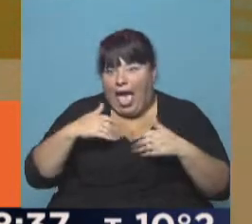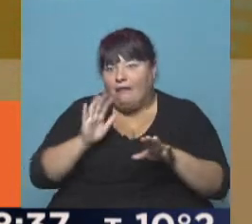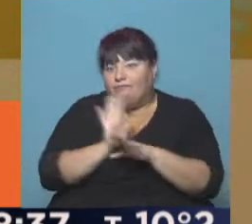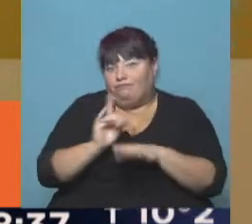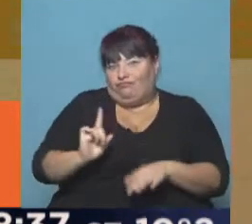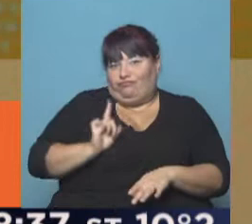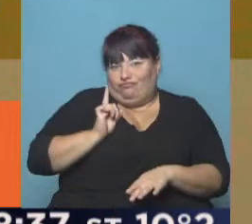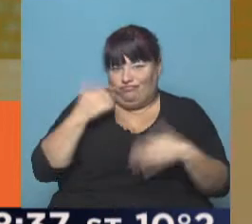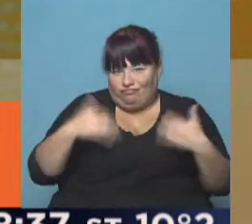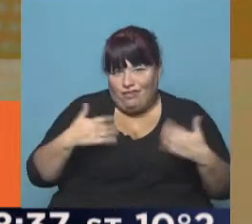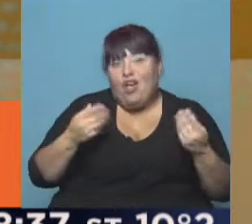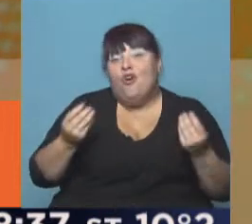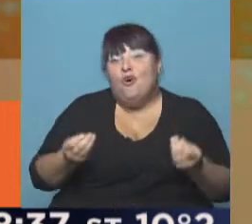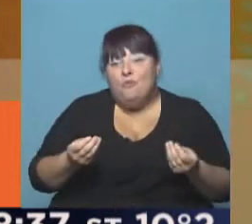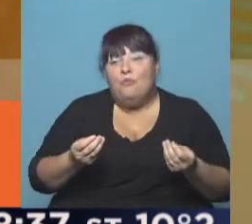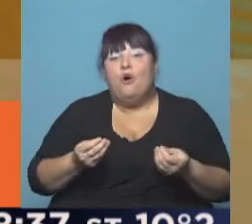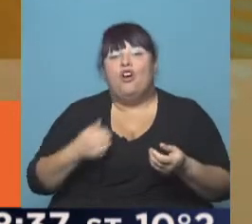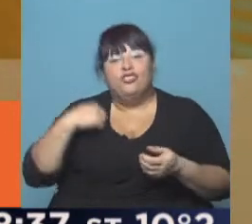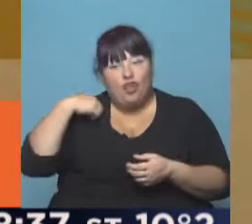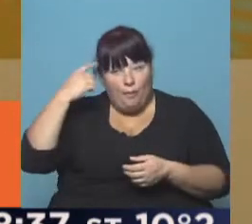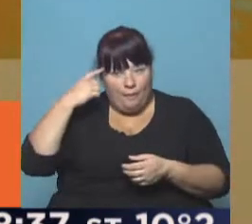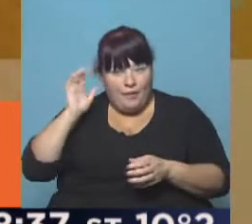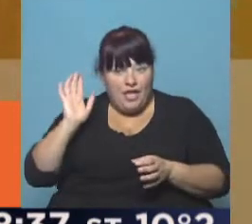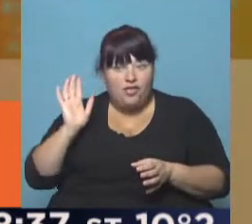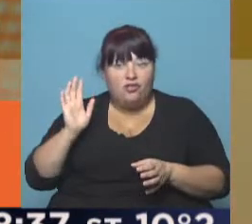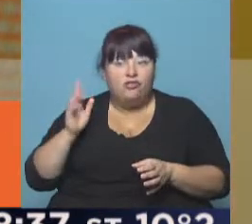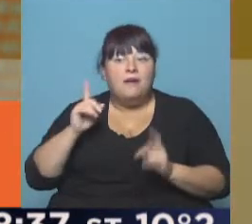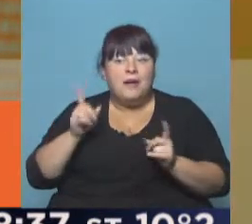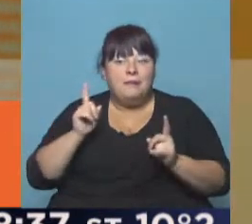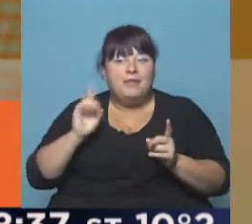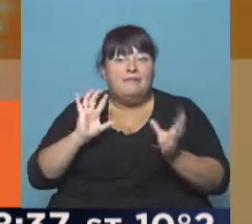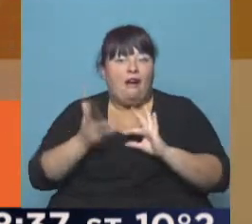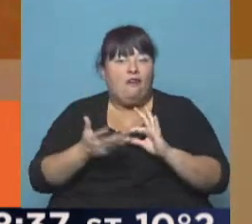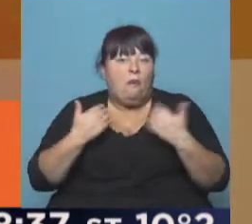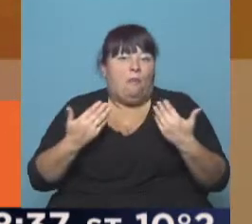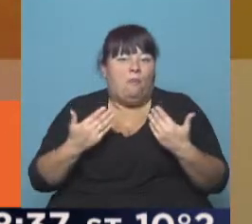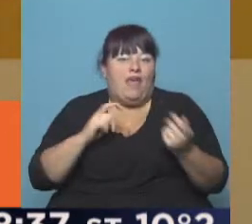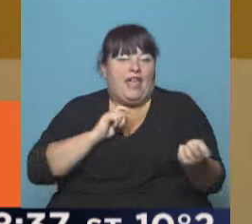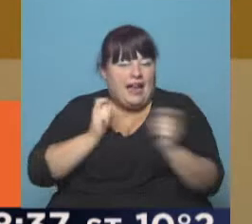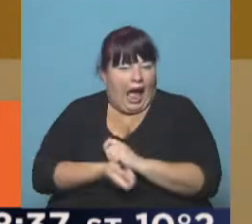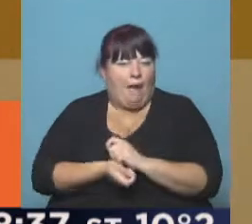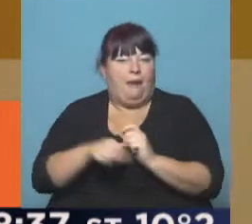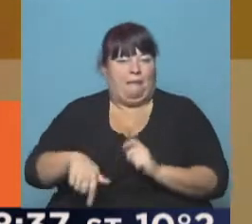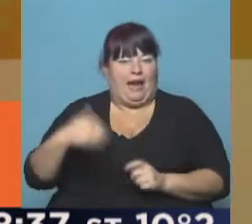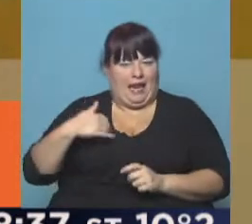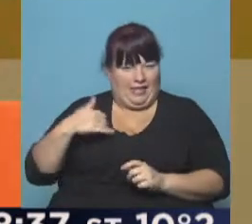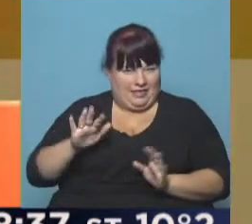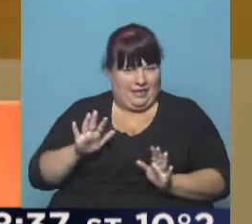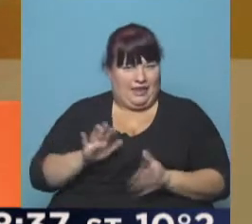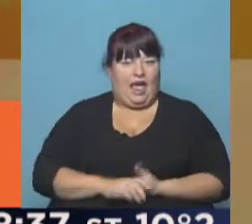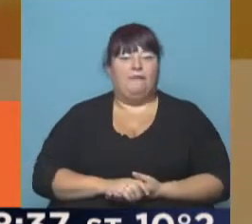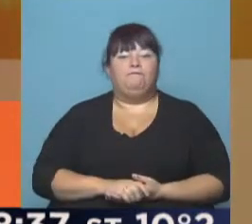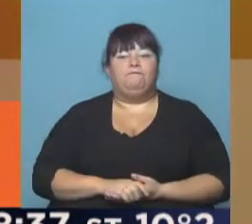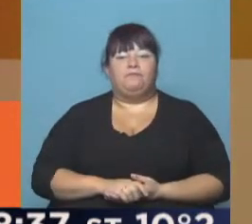un honor digamos no porque creo que es por donde pasa la posibilidad de cambio para el país digamos